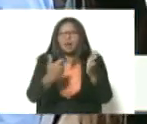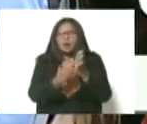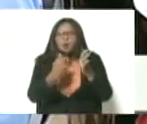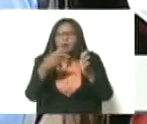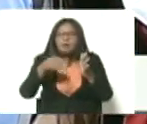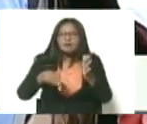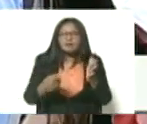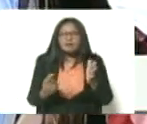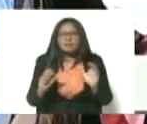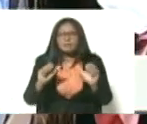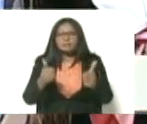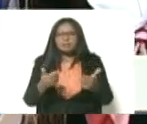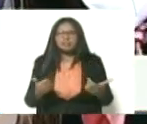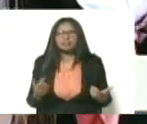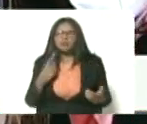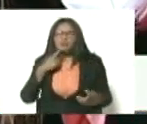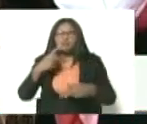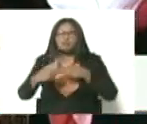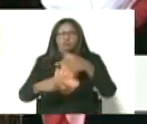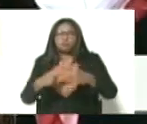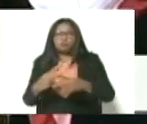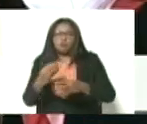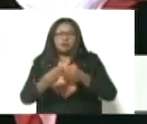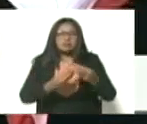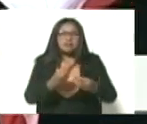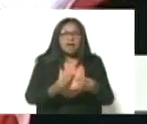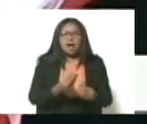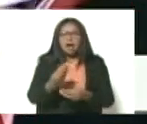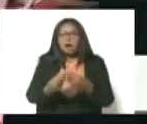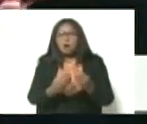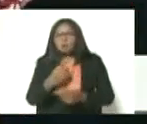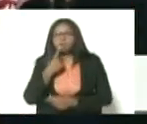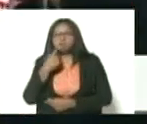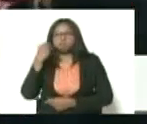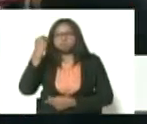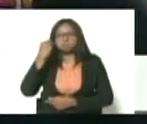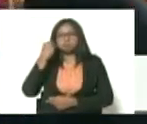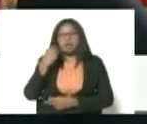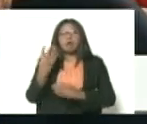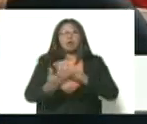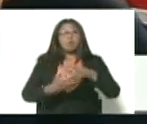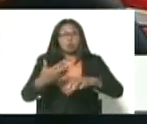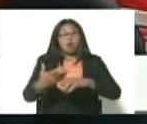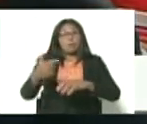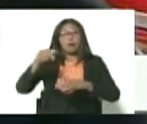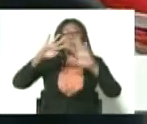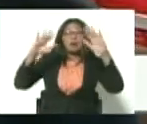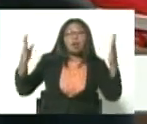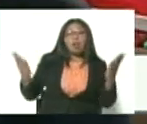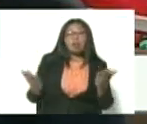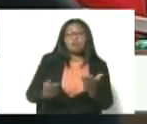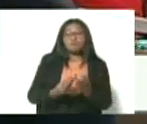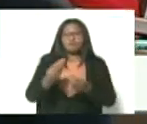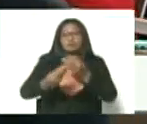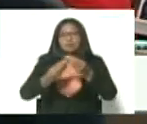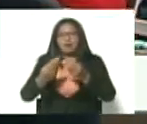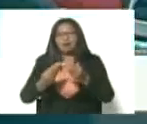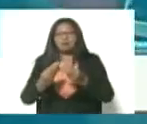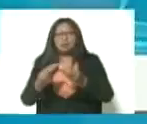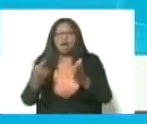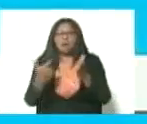el acceso a la vacuna, la producción de vacunas. Hay un problema de producción de vacunas en el mundo, pero